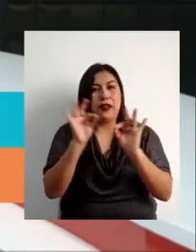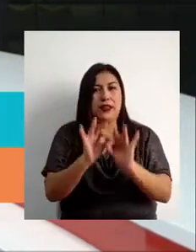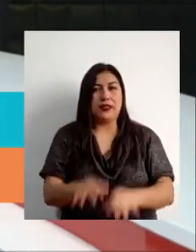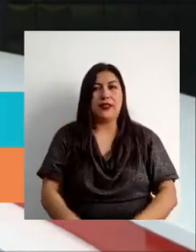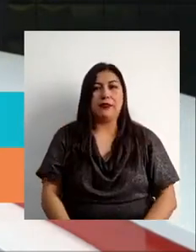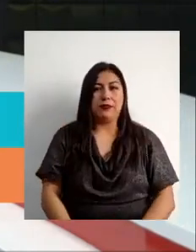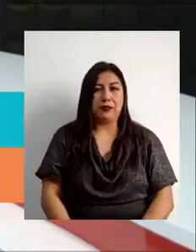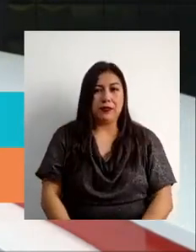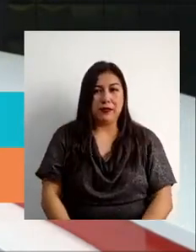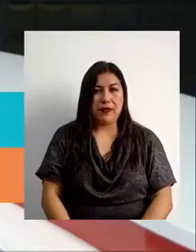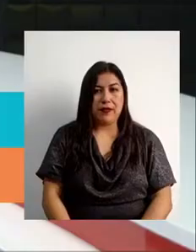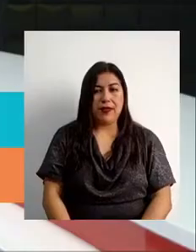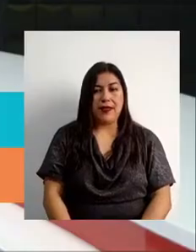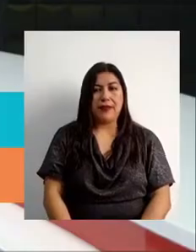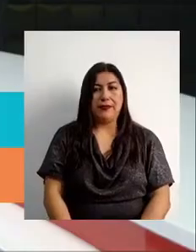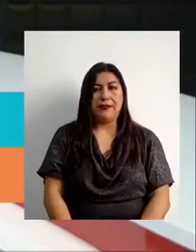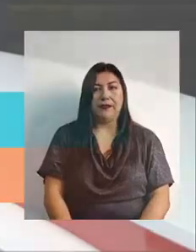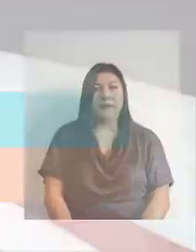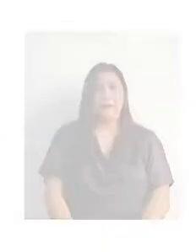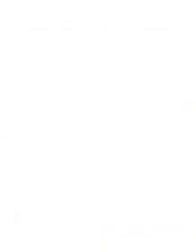pedimos, adelante.